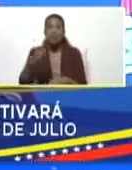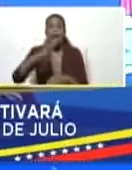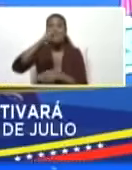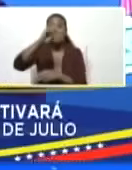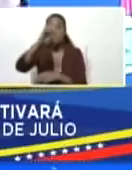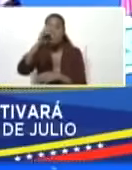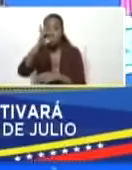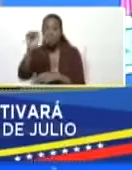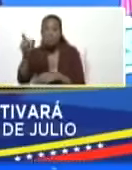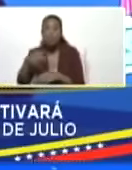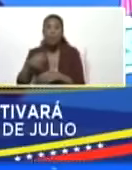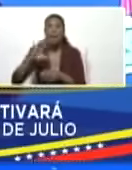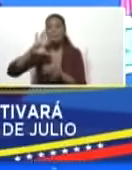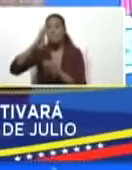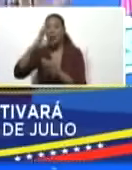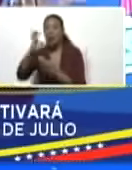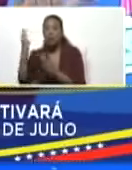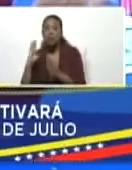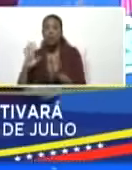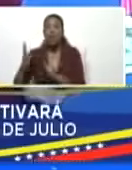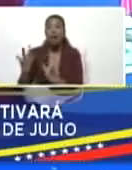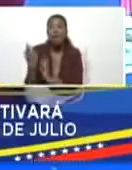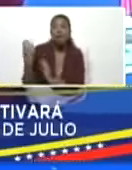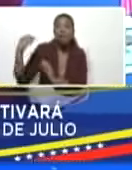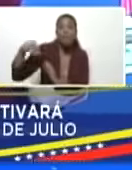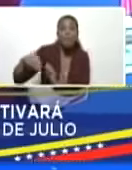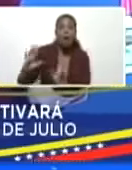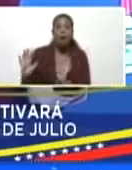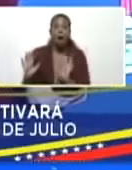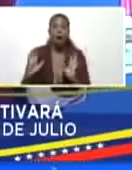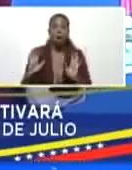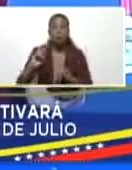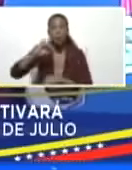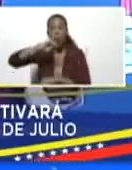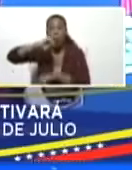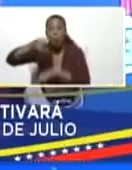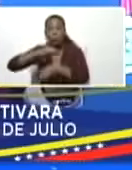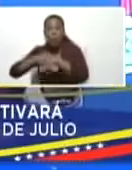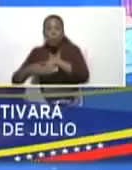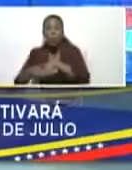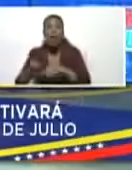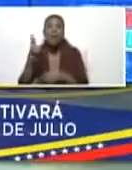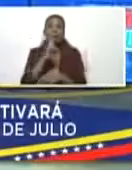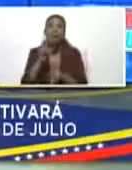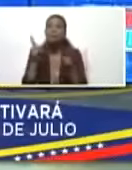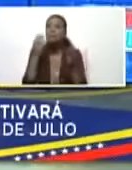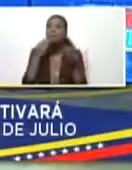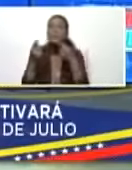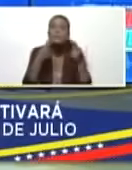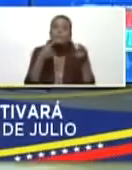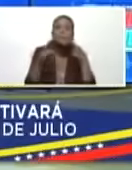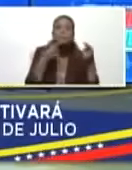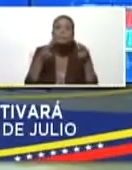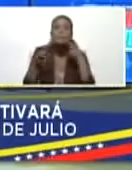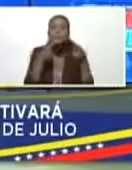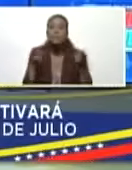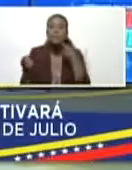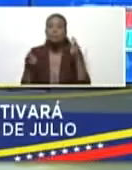medios, paredes, y le falta una, Jorge Rodríguez. Radio Bemba, que